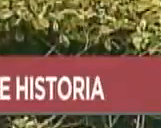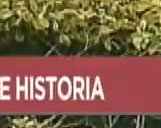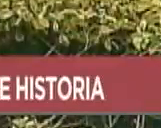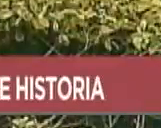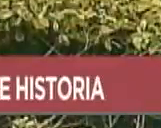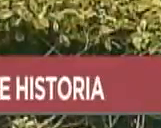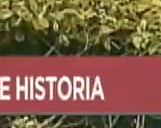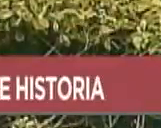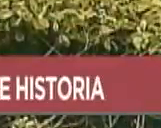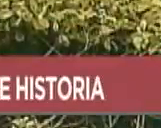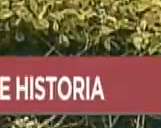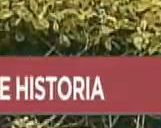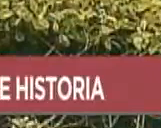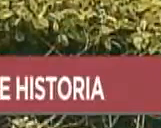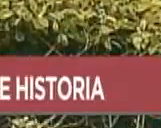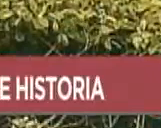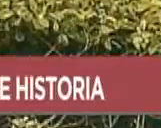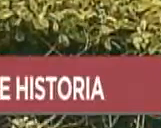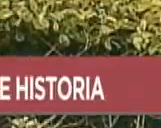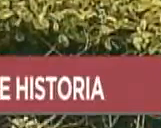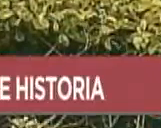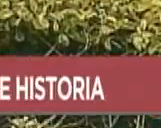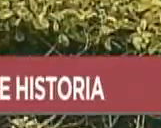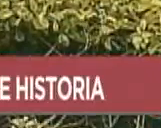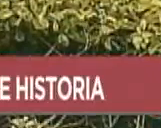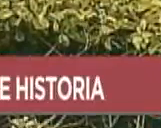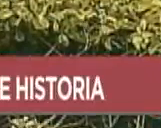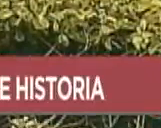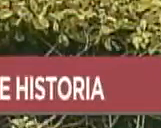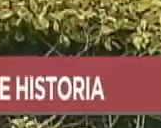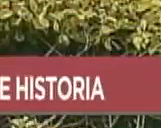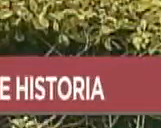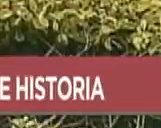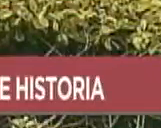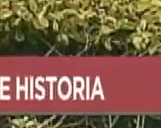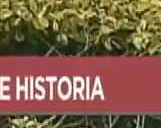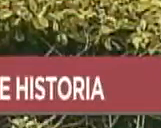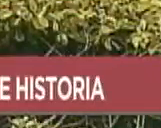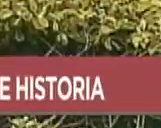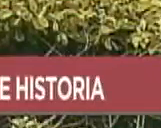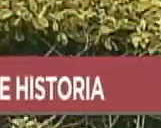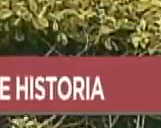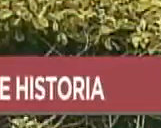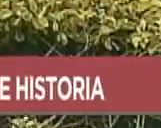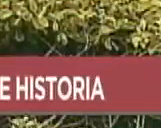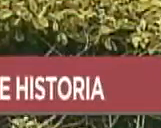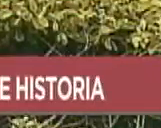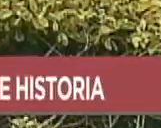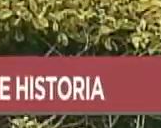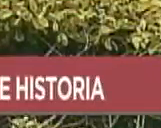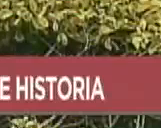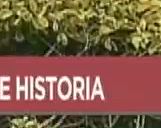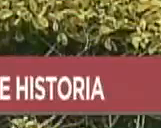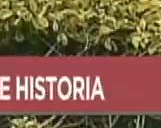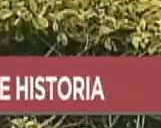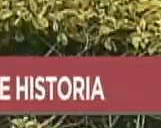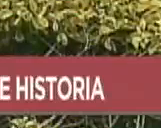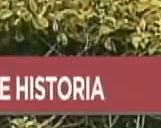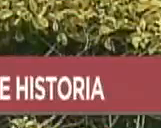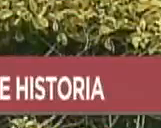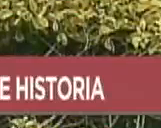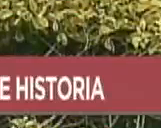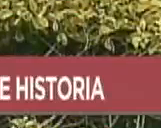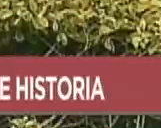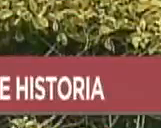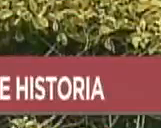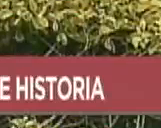llamaba el aborigen que desde la tierra mirando al mar gritó barco en lengua aborigen esa parte de la